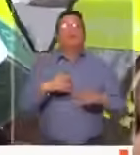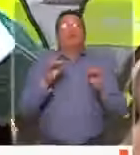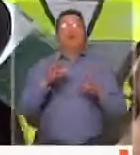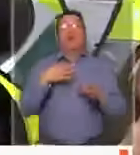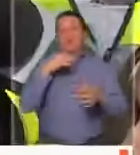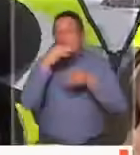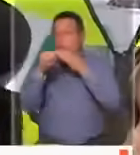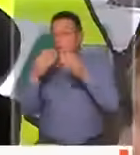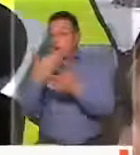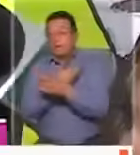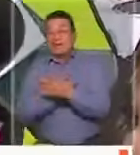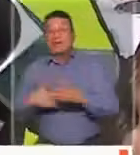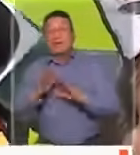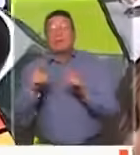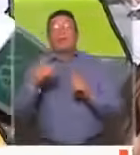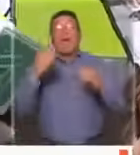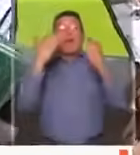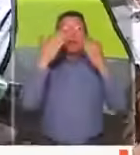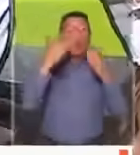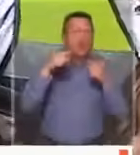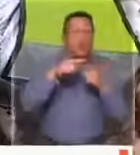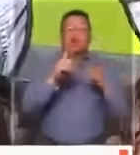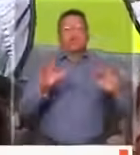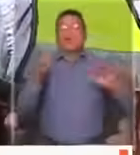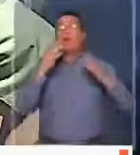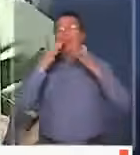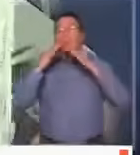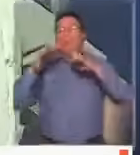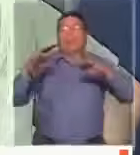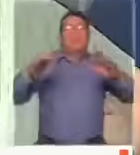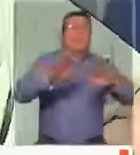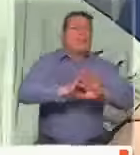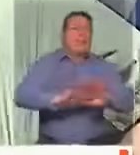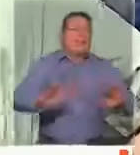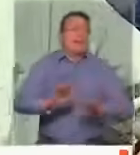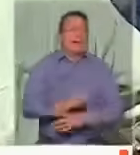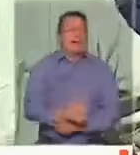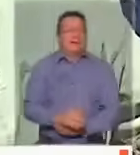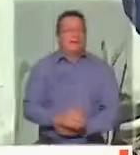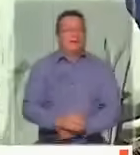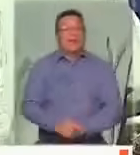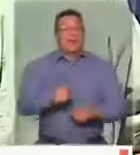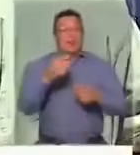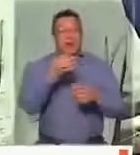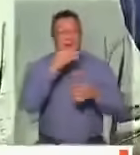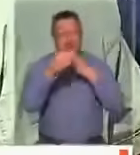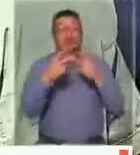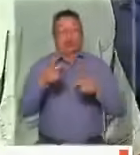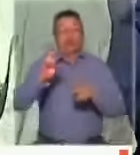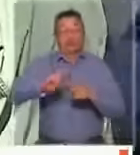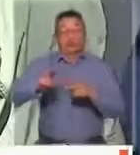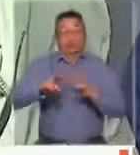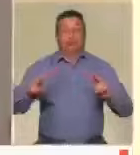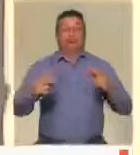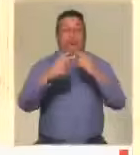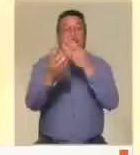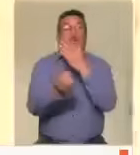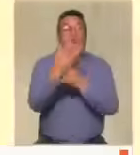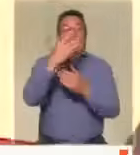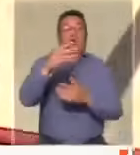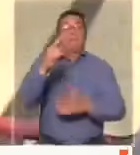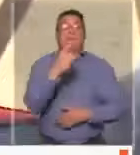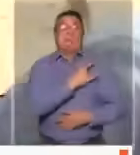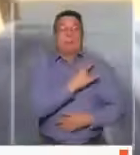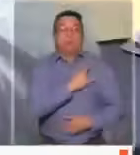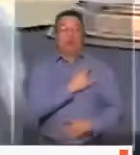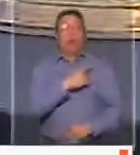con otras personas. No, pero eso ya acabó. Si bien coincidieron en la construcción de una comisaría en Maipú, las cámaras no lograron